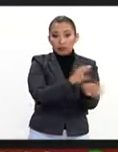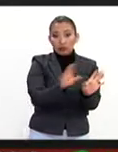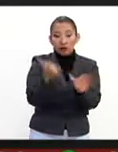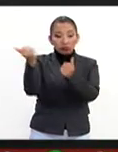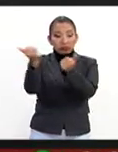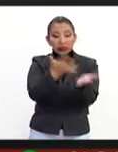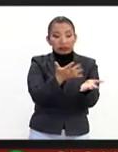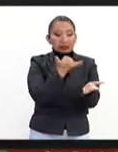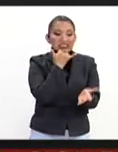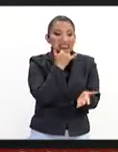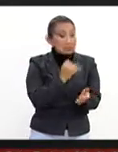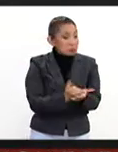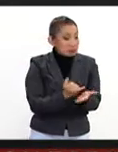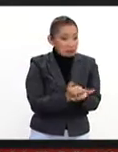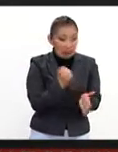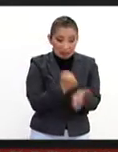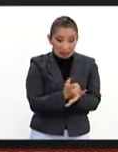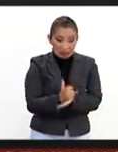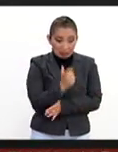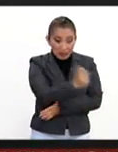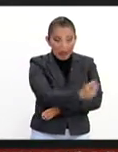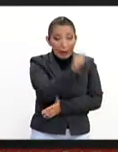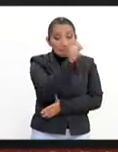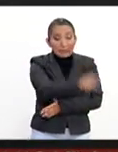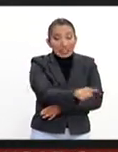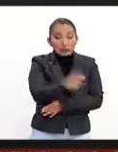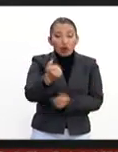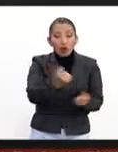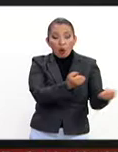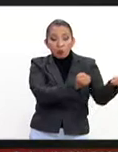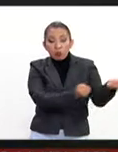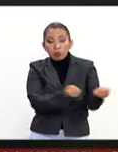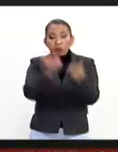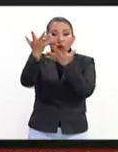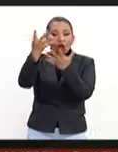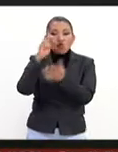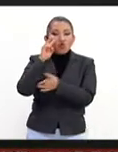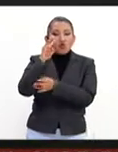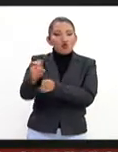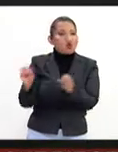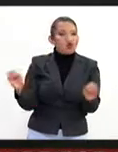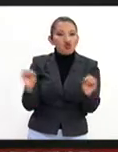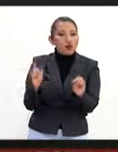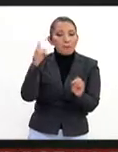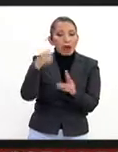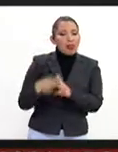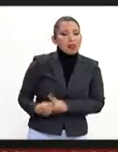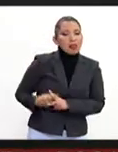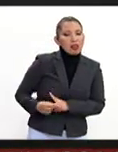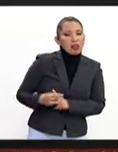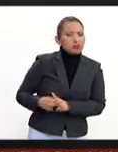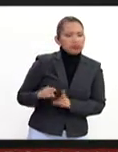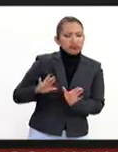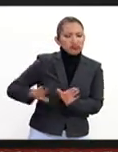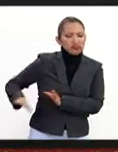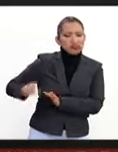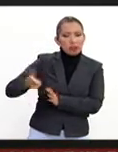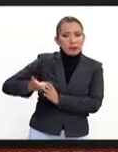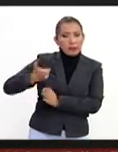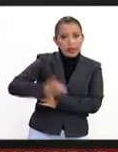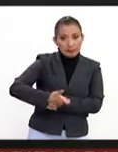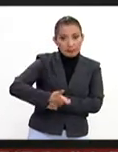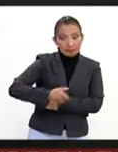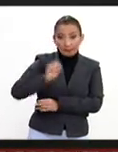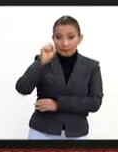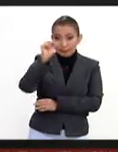importas no lo puedes deducir de impuestos. En contraste, las exportaciones no se contemplan para calcular lo que vas a pagar.